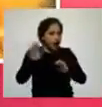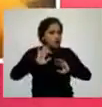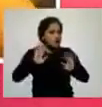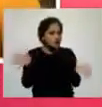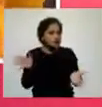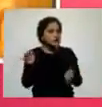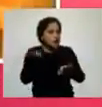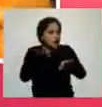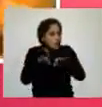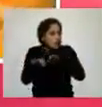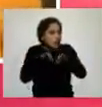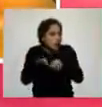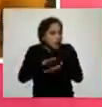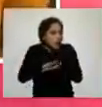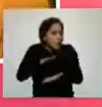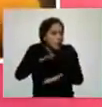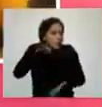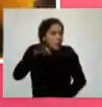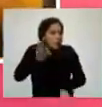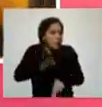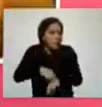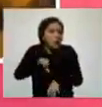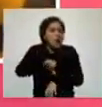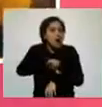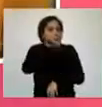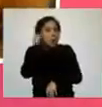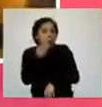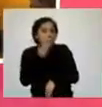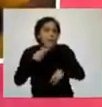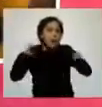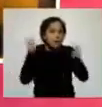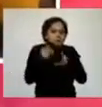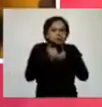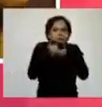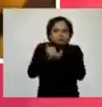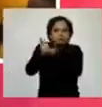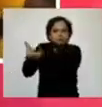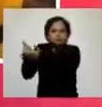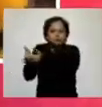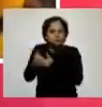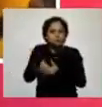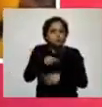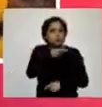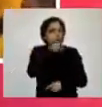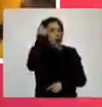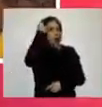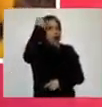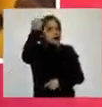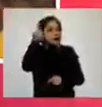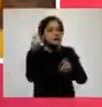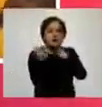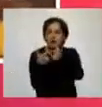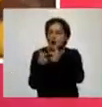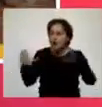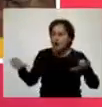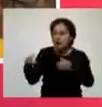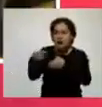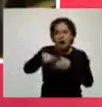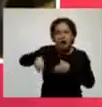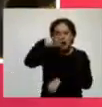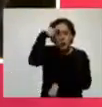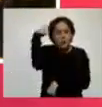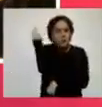aumentado su producción, ayuda a sus compañeras y hasta está creando una cooperativa de productores de miel